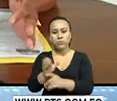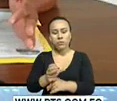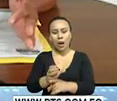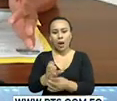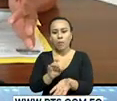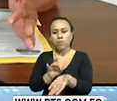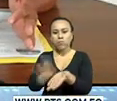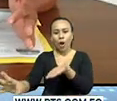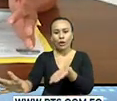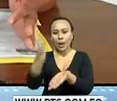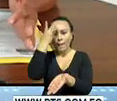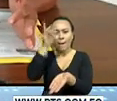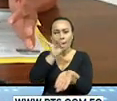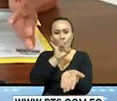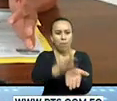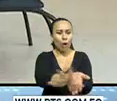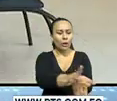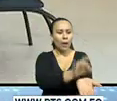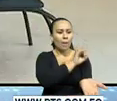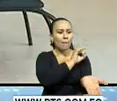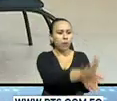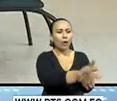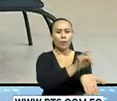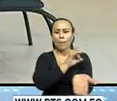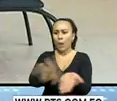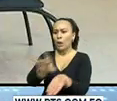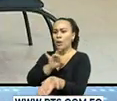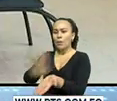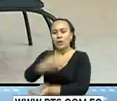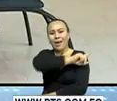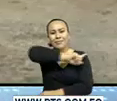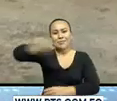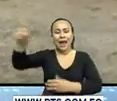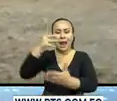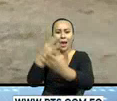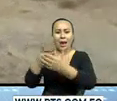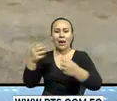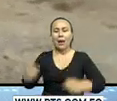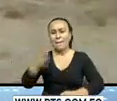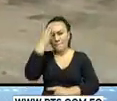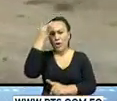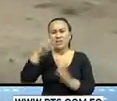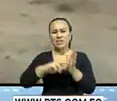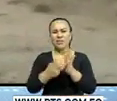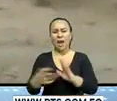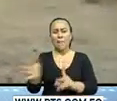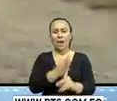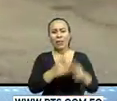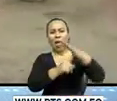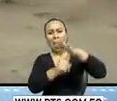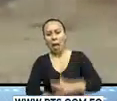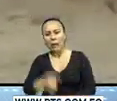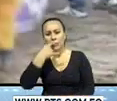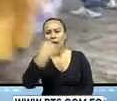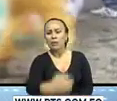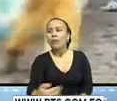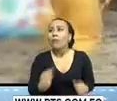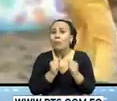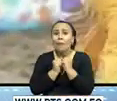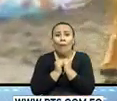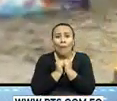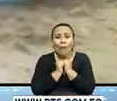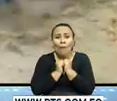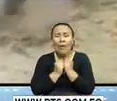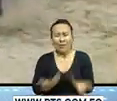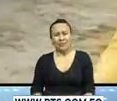la destitución de esas autoridades y que vayan a la cárcel. Exacto. Por maltrato a los menores. Deben de pagar con cárcel. Mira, al